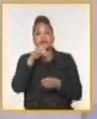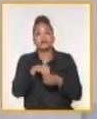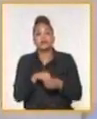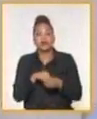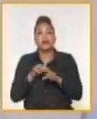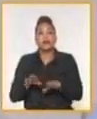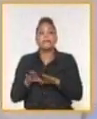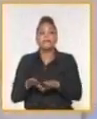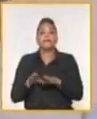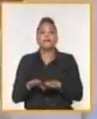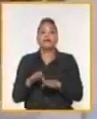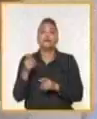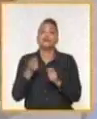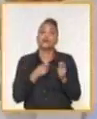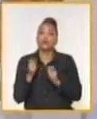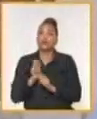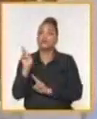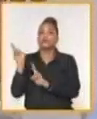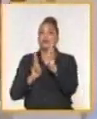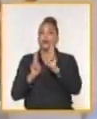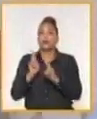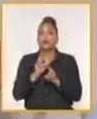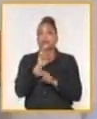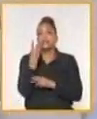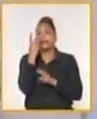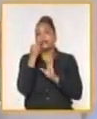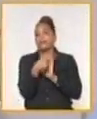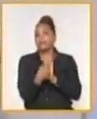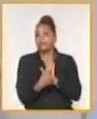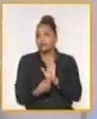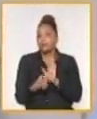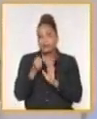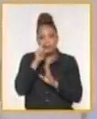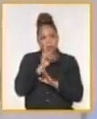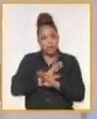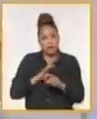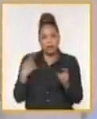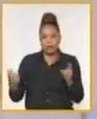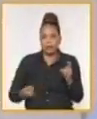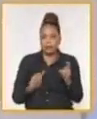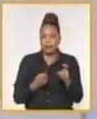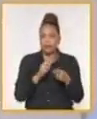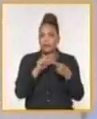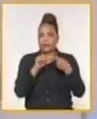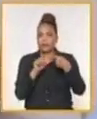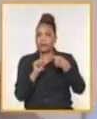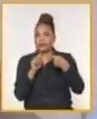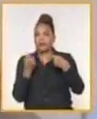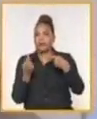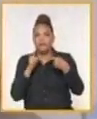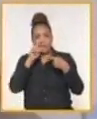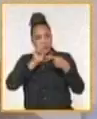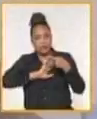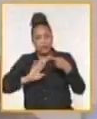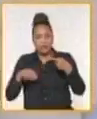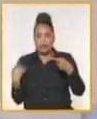esperando por una negociación de 3 puntos, cese del fuego, un acuerdo de fin de la